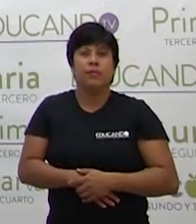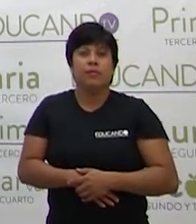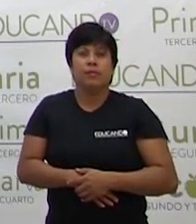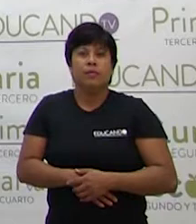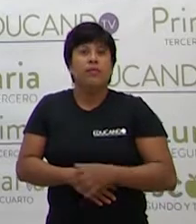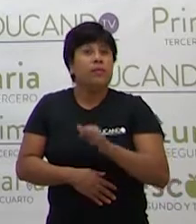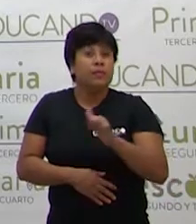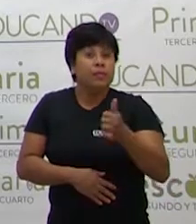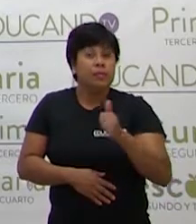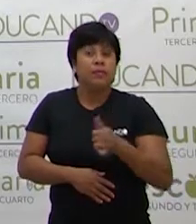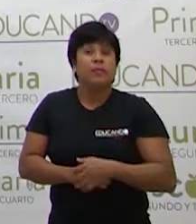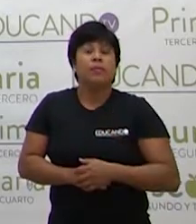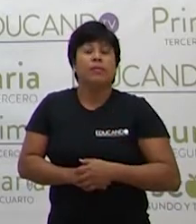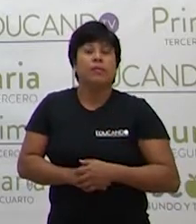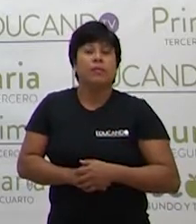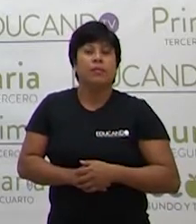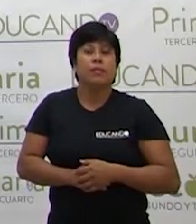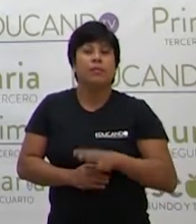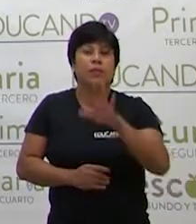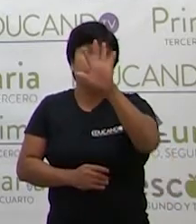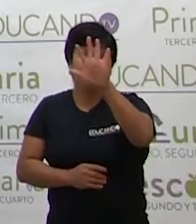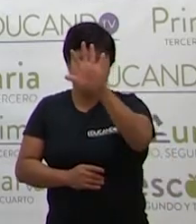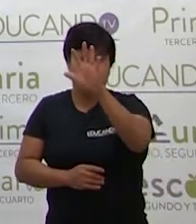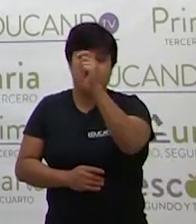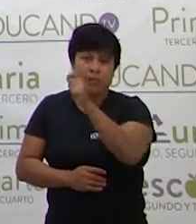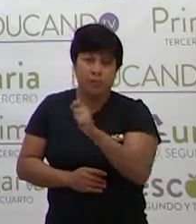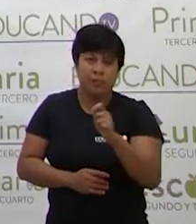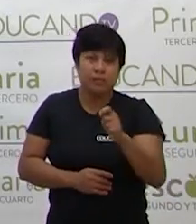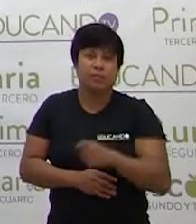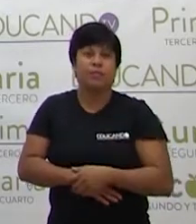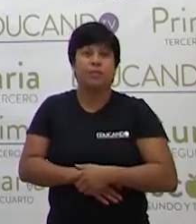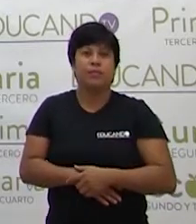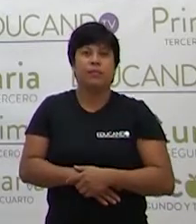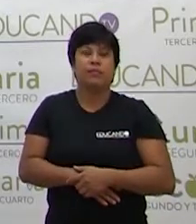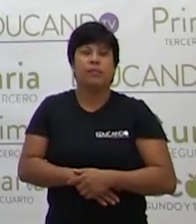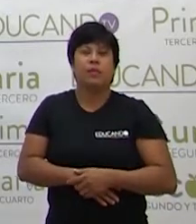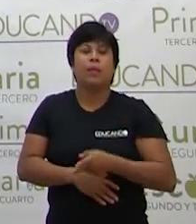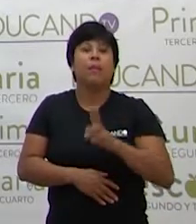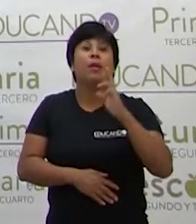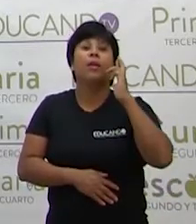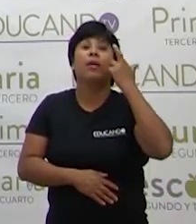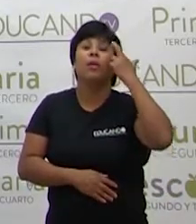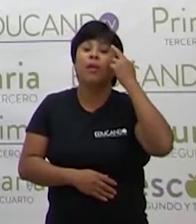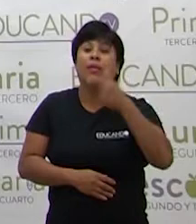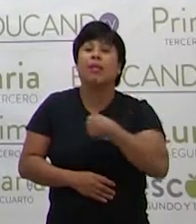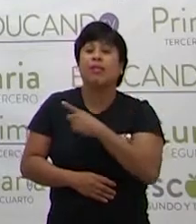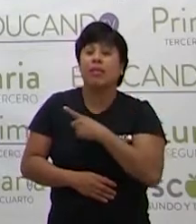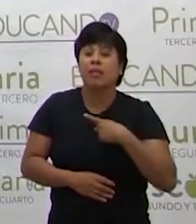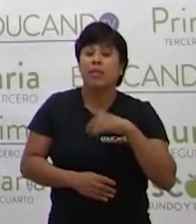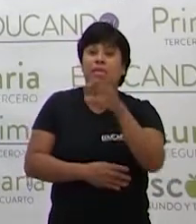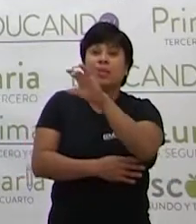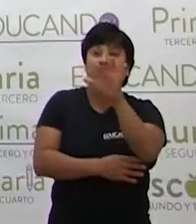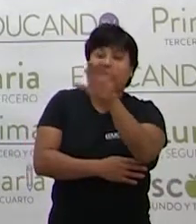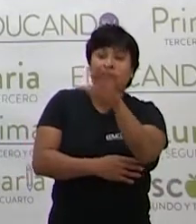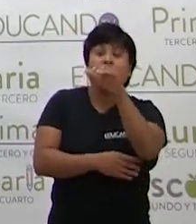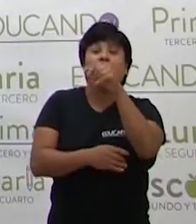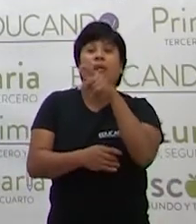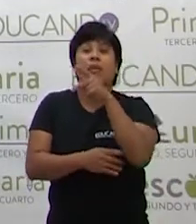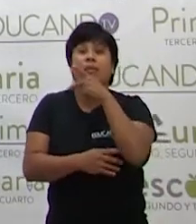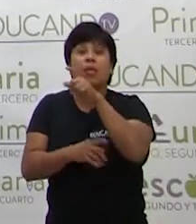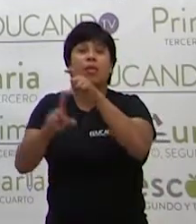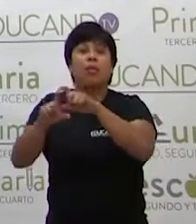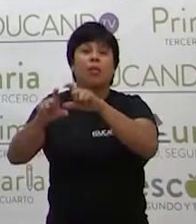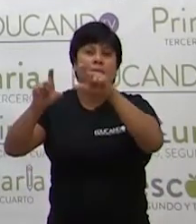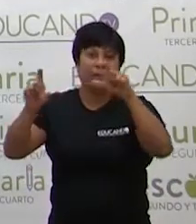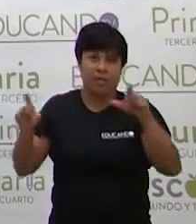¿Cuál seguiría? Pues el 5. Pero recuerda que tienes que leer la cantidad